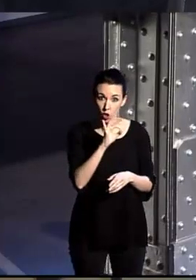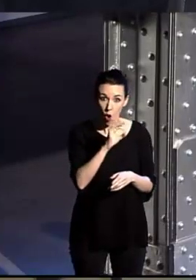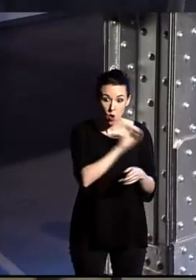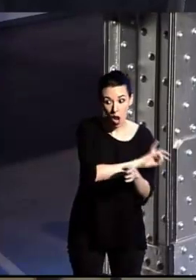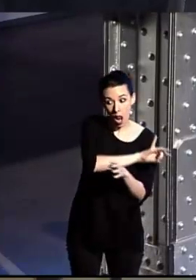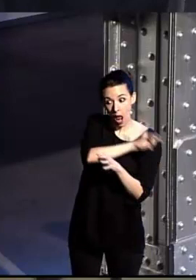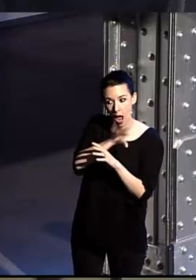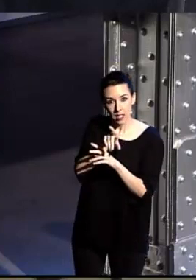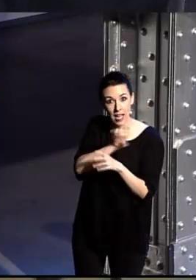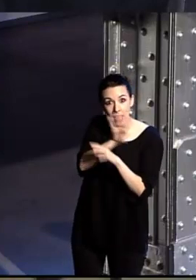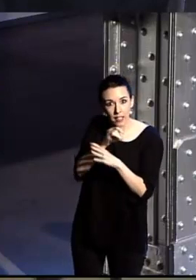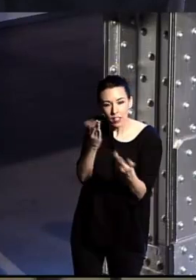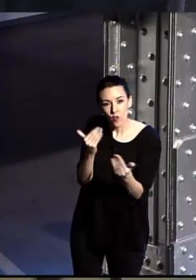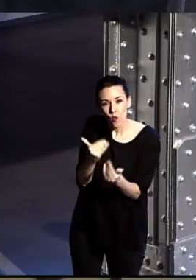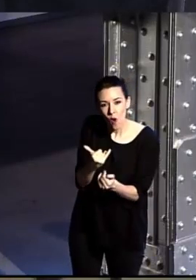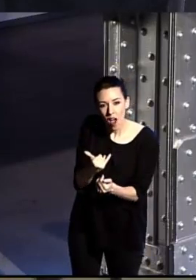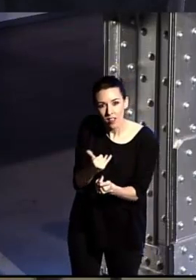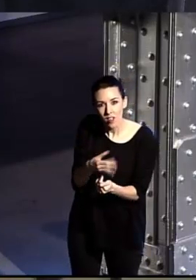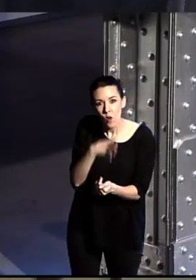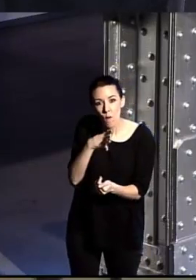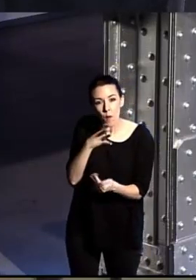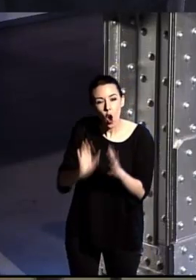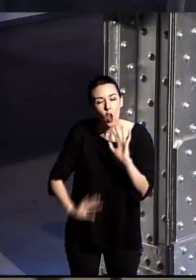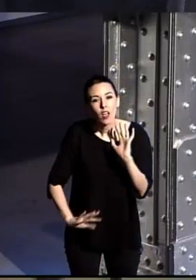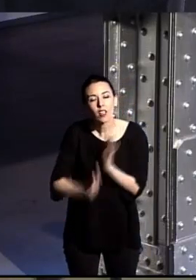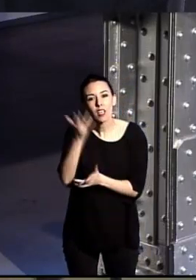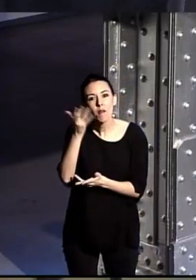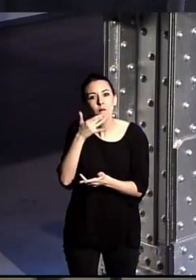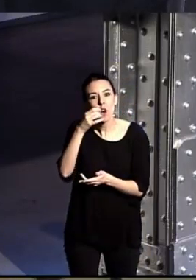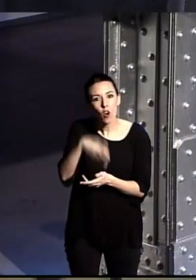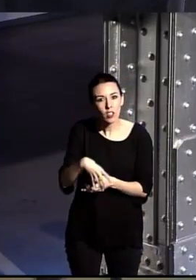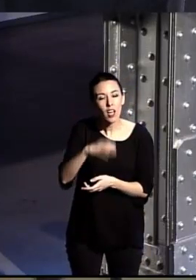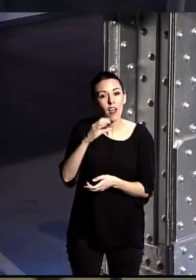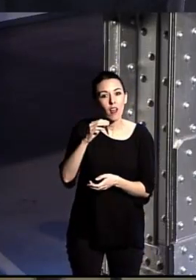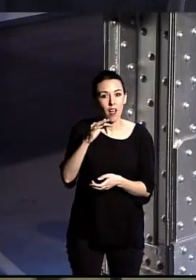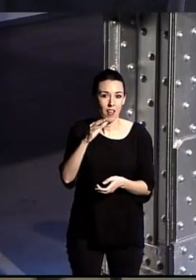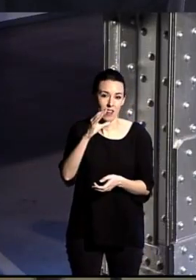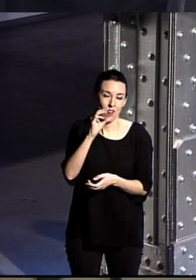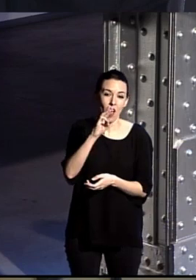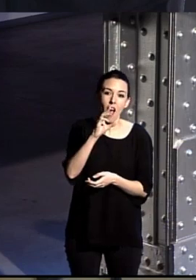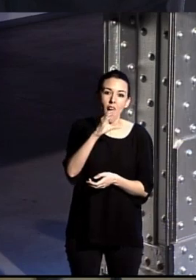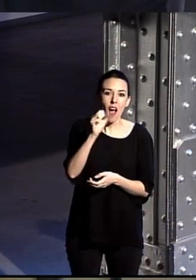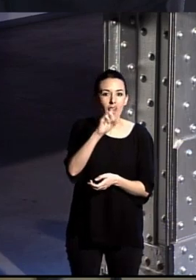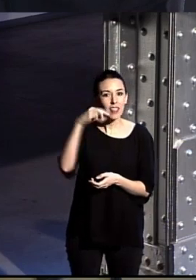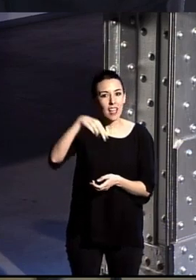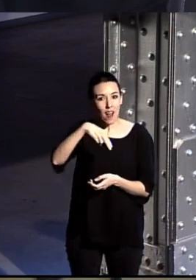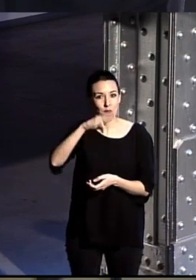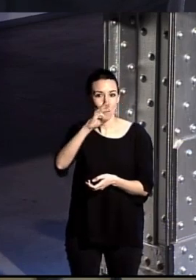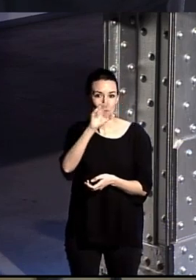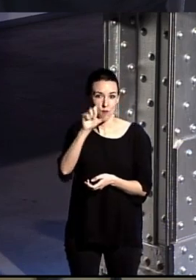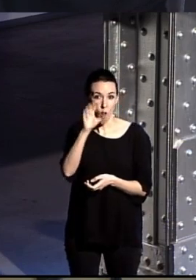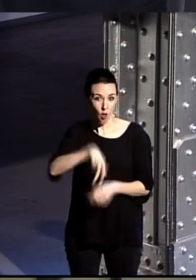conservan porque se las quemó Carmen Polo de Franco. El Pazo de